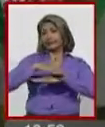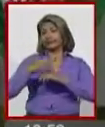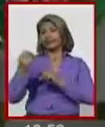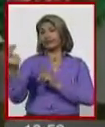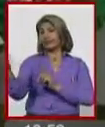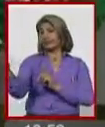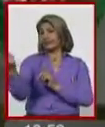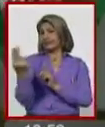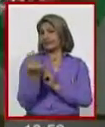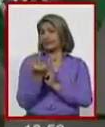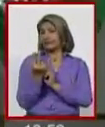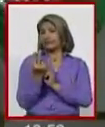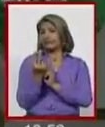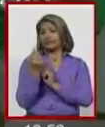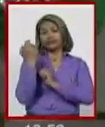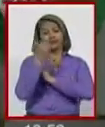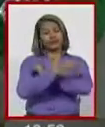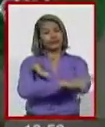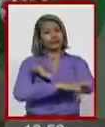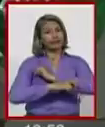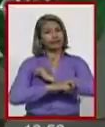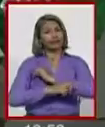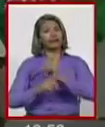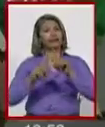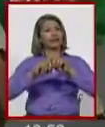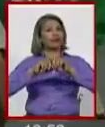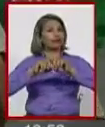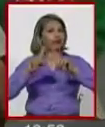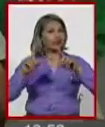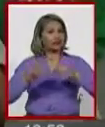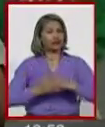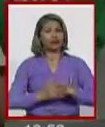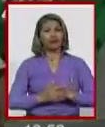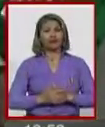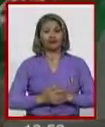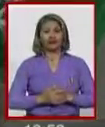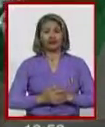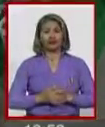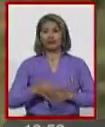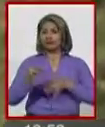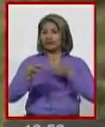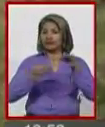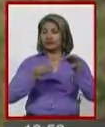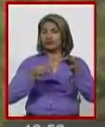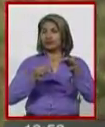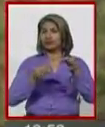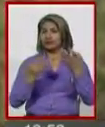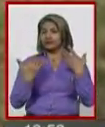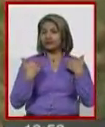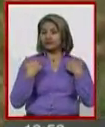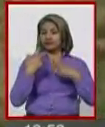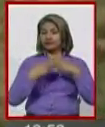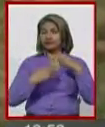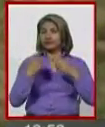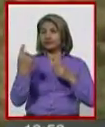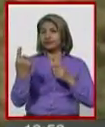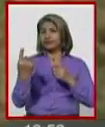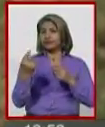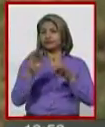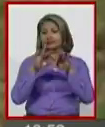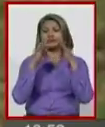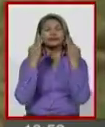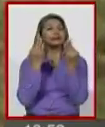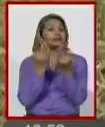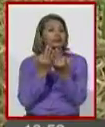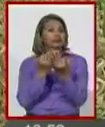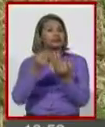dos delincuentes se acercan para robarle, pero ellos refieren que habían tenido problemas, el uno con su